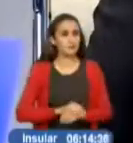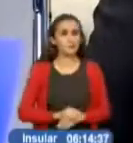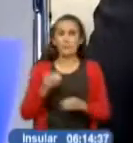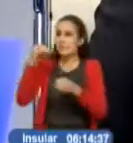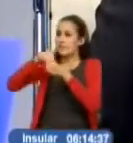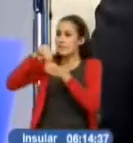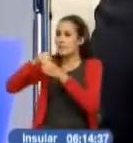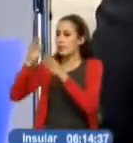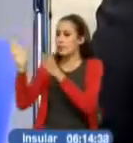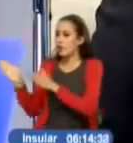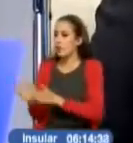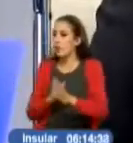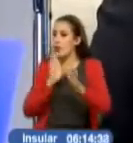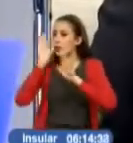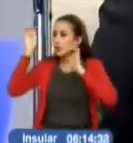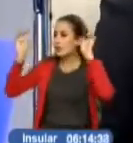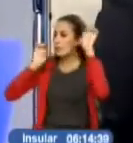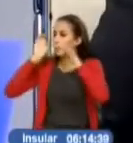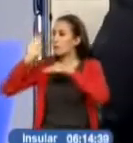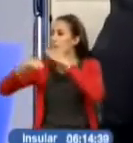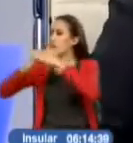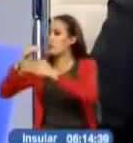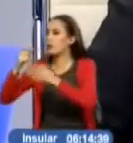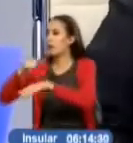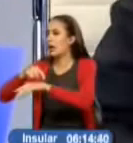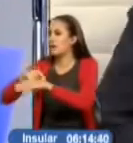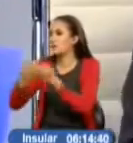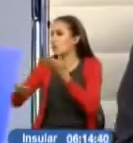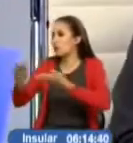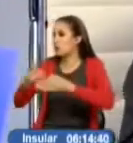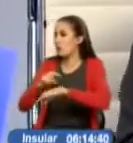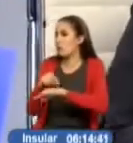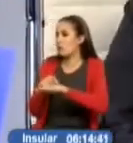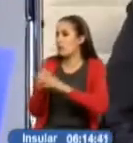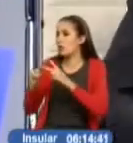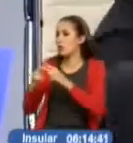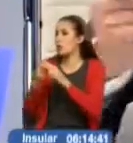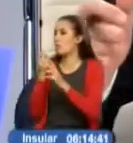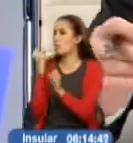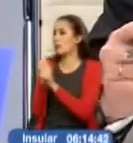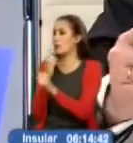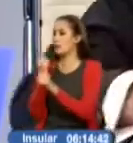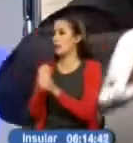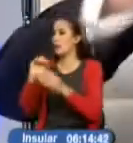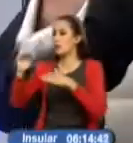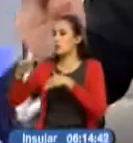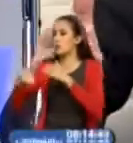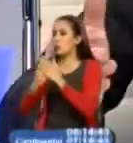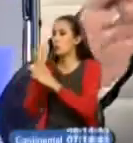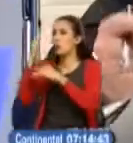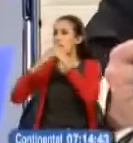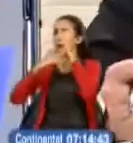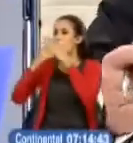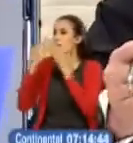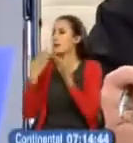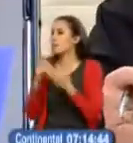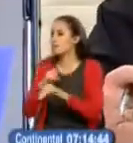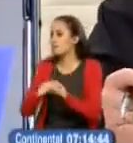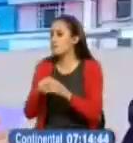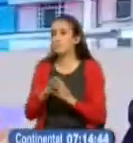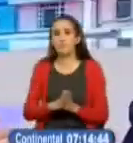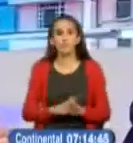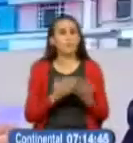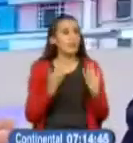plan estratégico, en términos de proceso, en qué tiempo se estipula poder ya comenzar a trabajar en nueva infraestructura o ampliar la infraestructura? Estamos